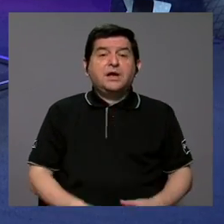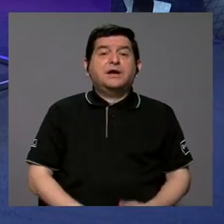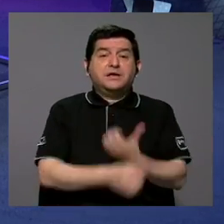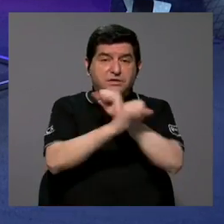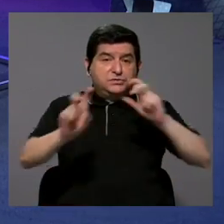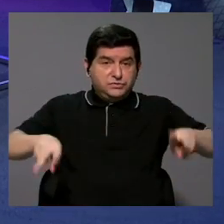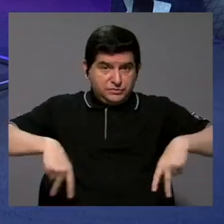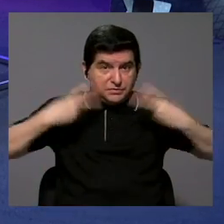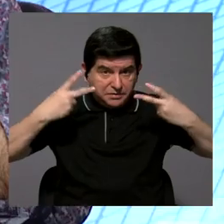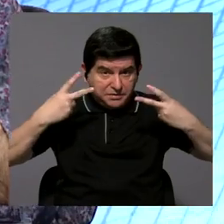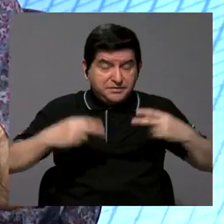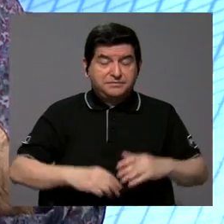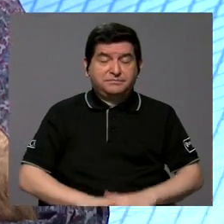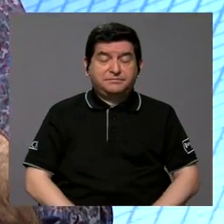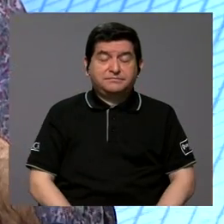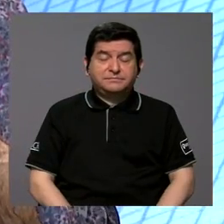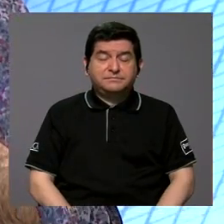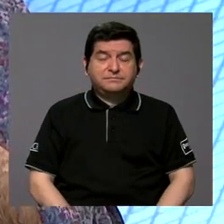Decidieron